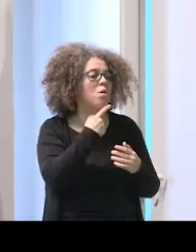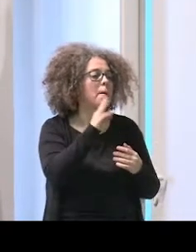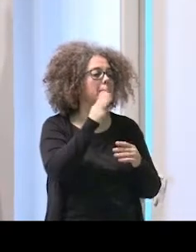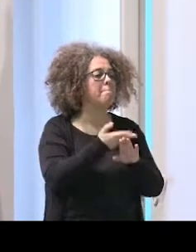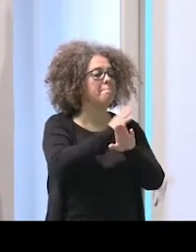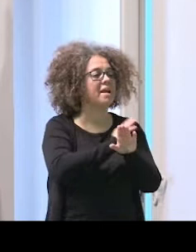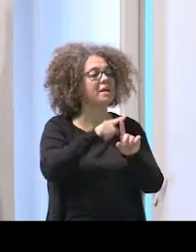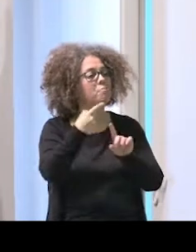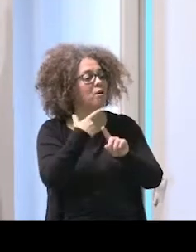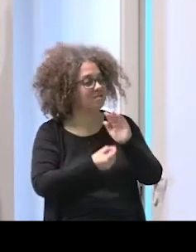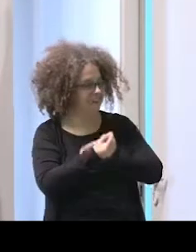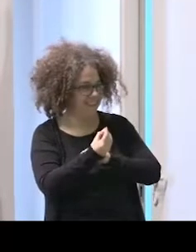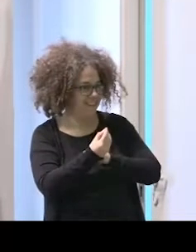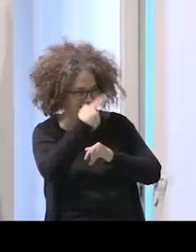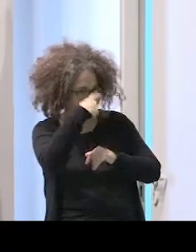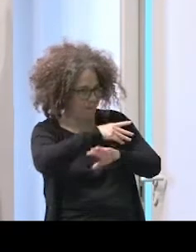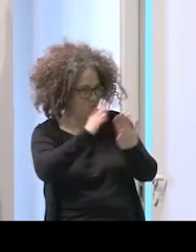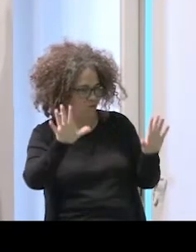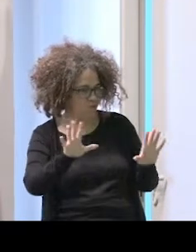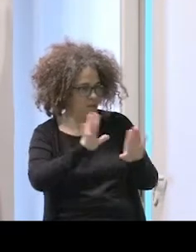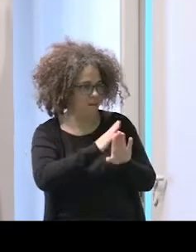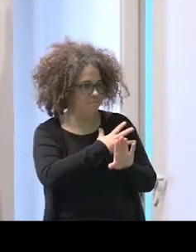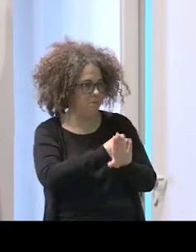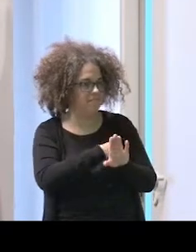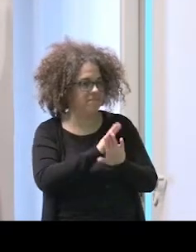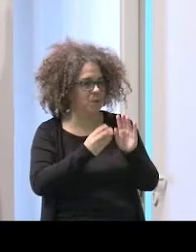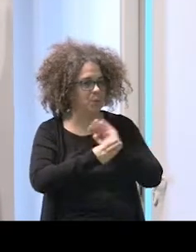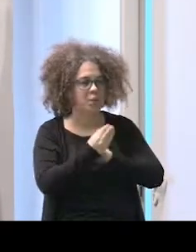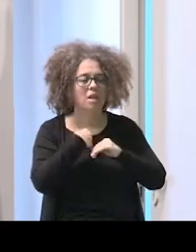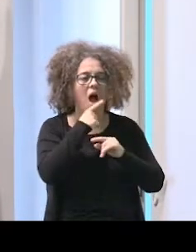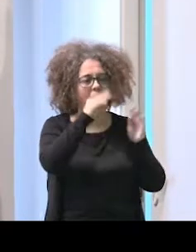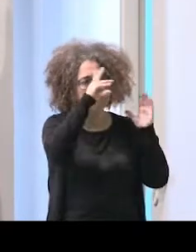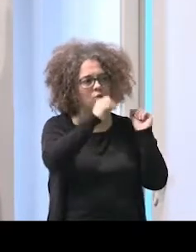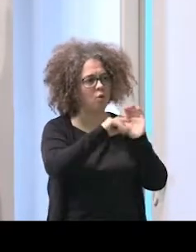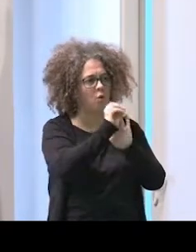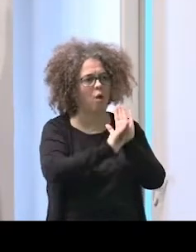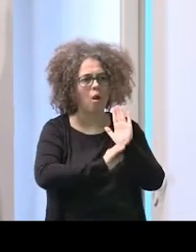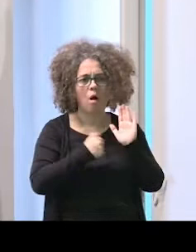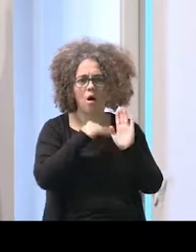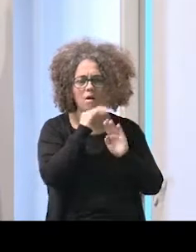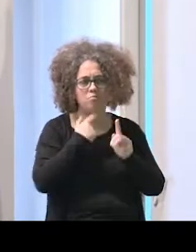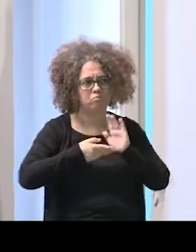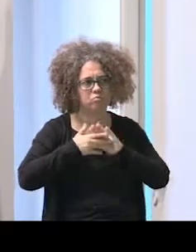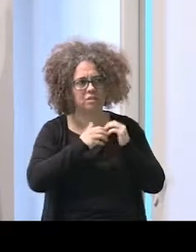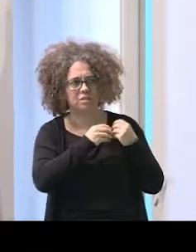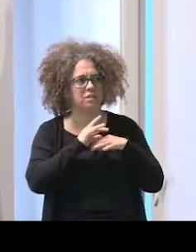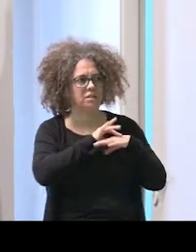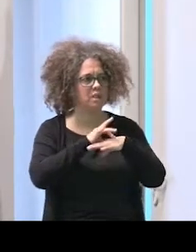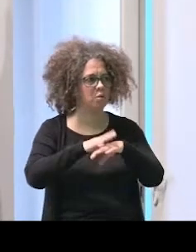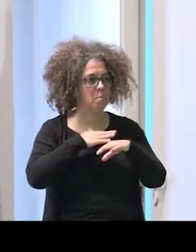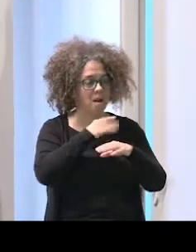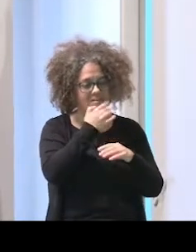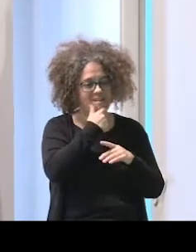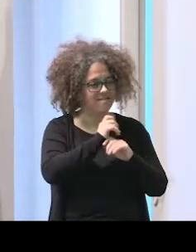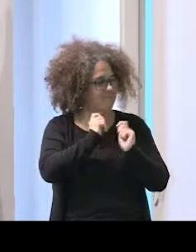y perinatales. Eso es muy histórico y, de hecho, hay protocolo de seguimiento de muchas de ellas, ¿vale?, que además ponen mucho más fácil su